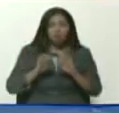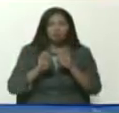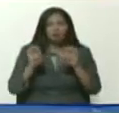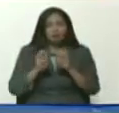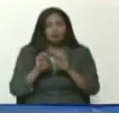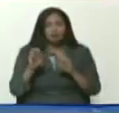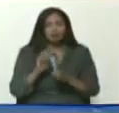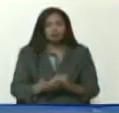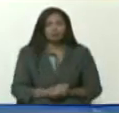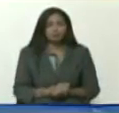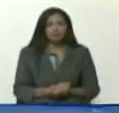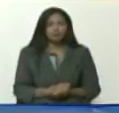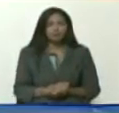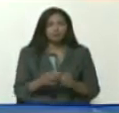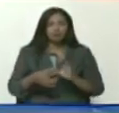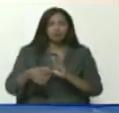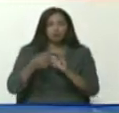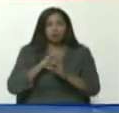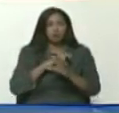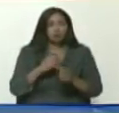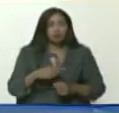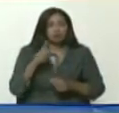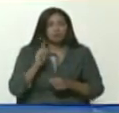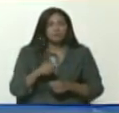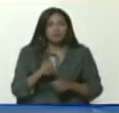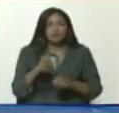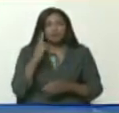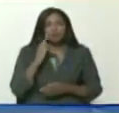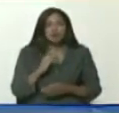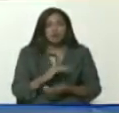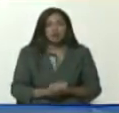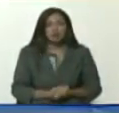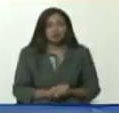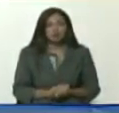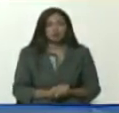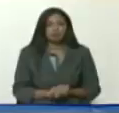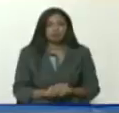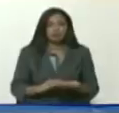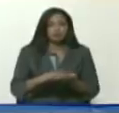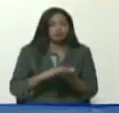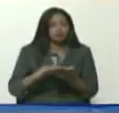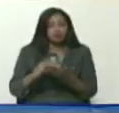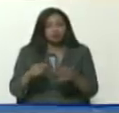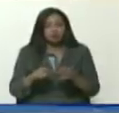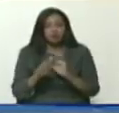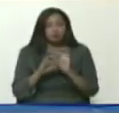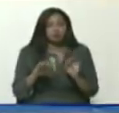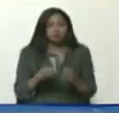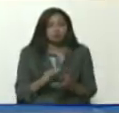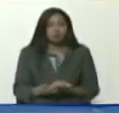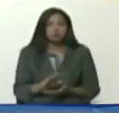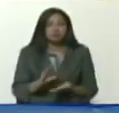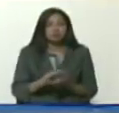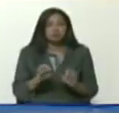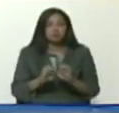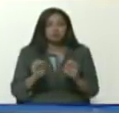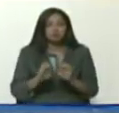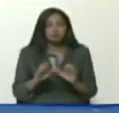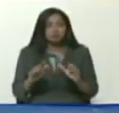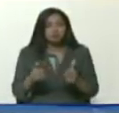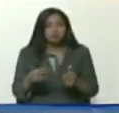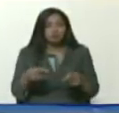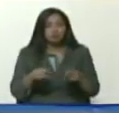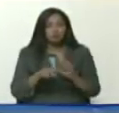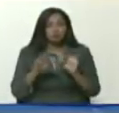educativa, articulado a la Fuerza Armada Nacional Bolivariana, recuperando un centro de educación inicial